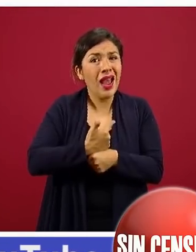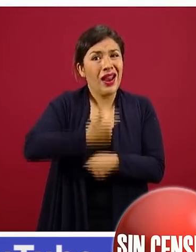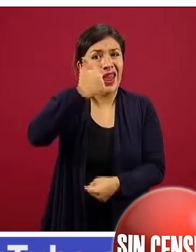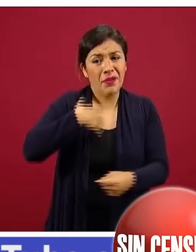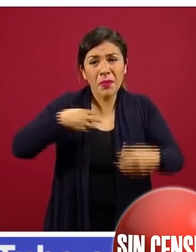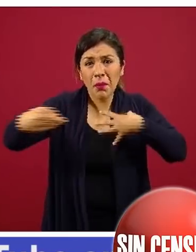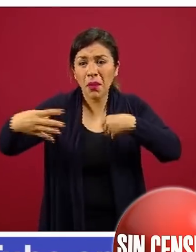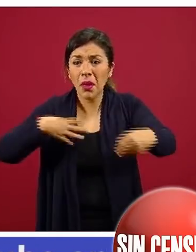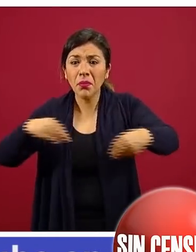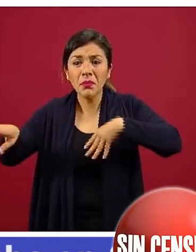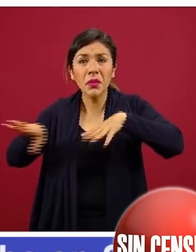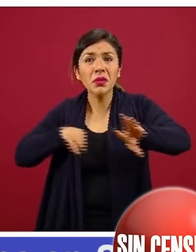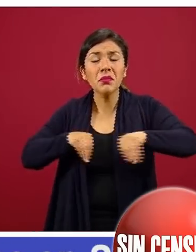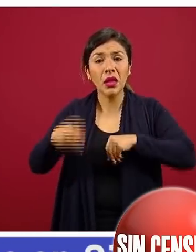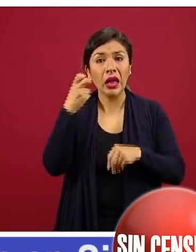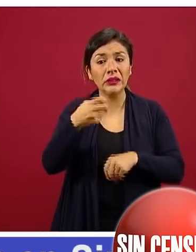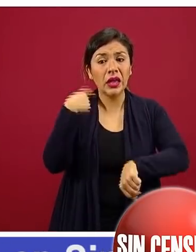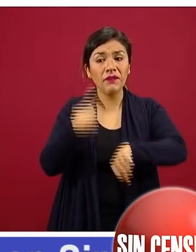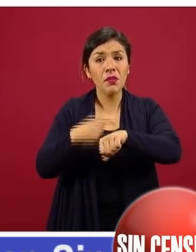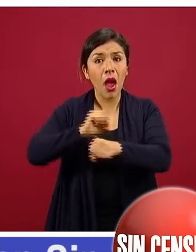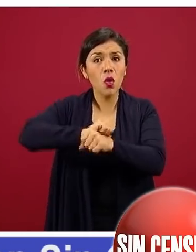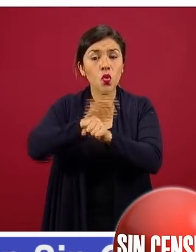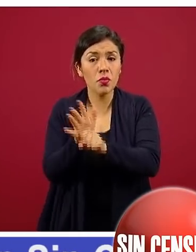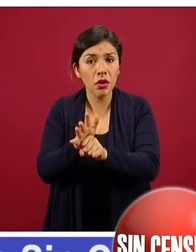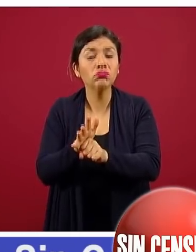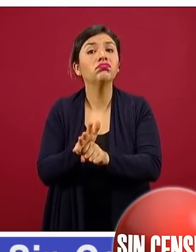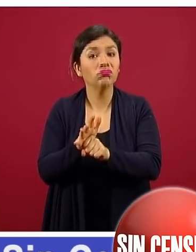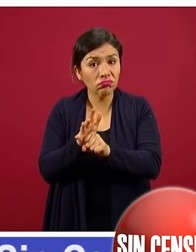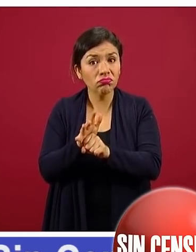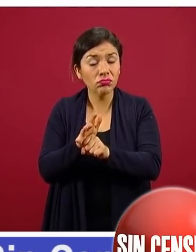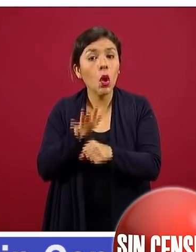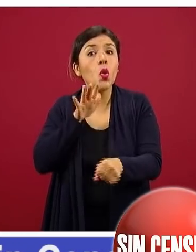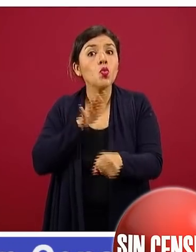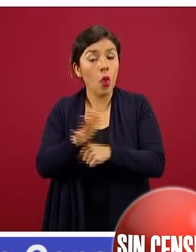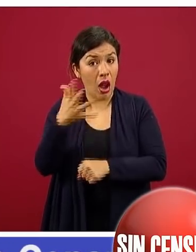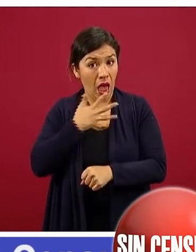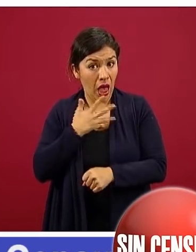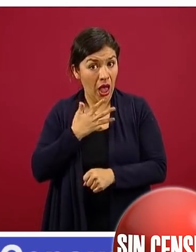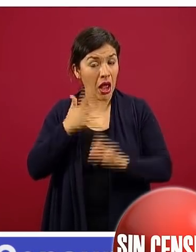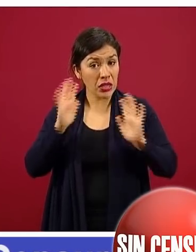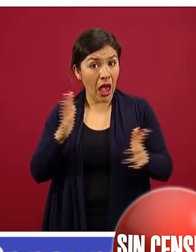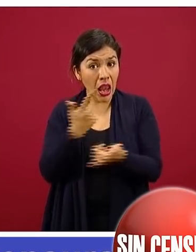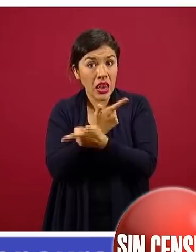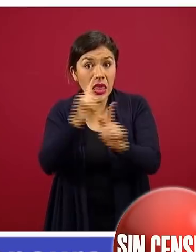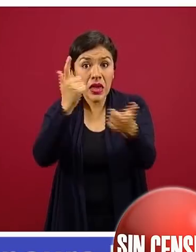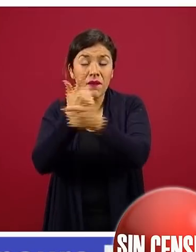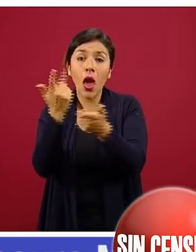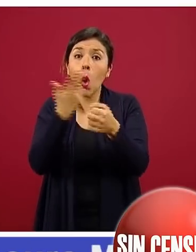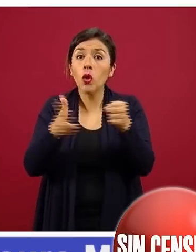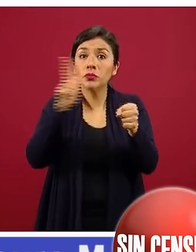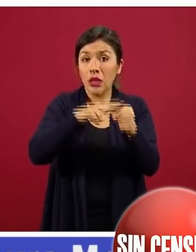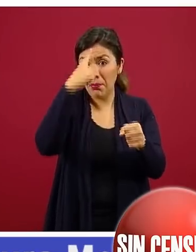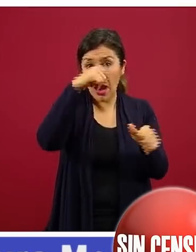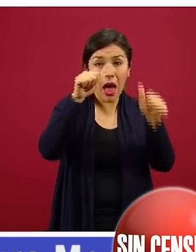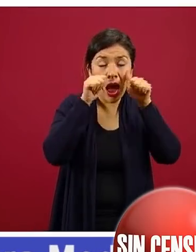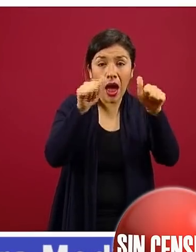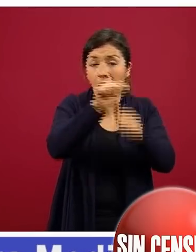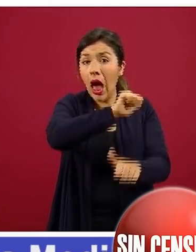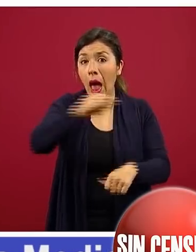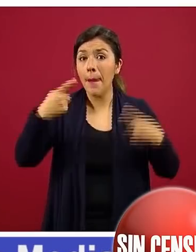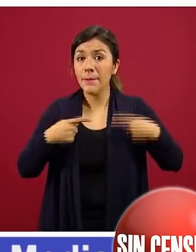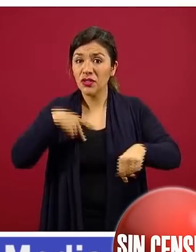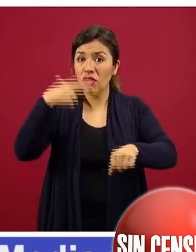transmisión de la epidemia, cuál es la capacidad de atención en los hospitales que hay en